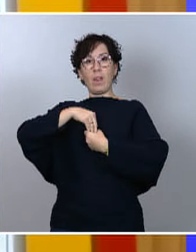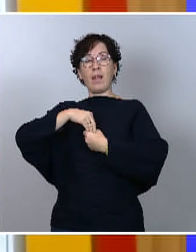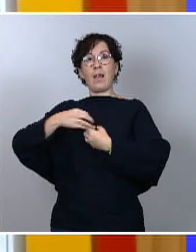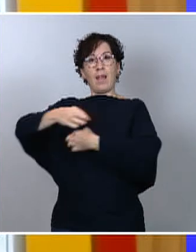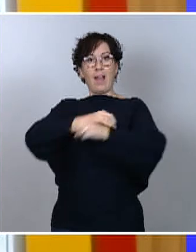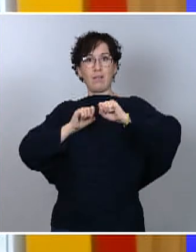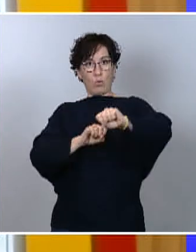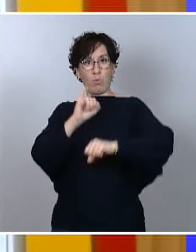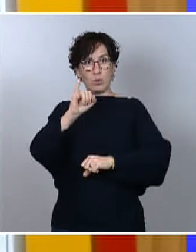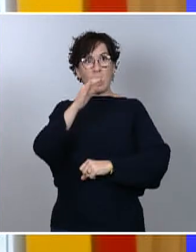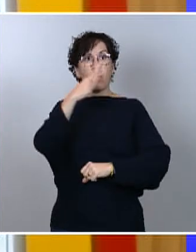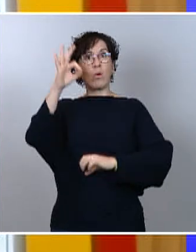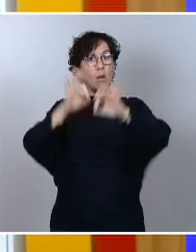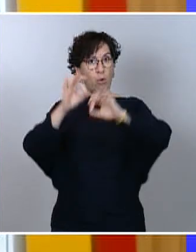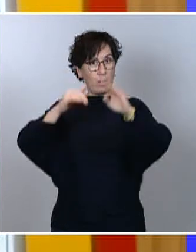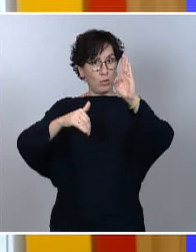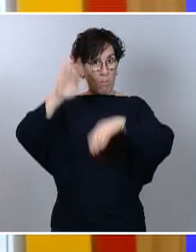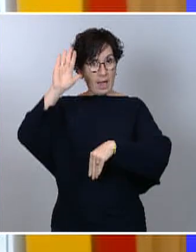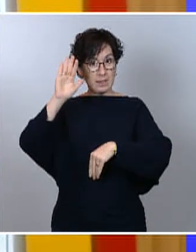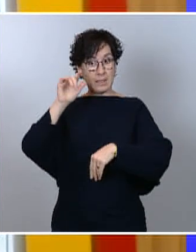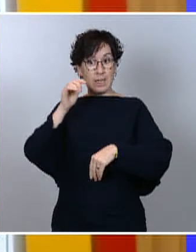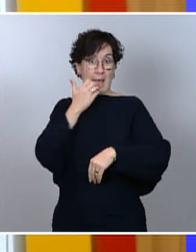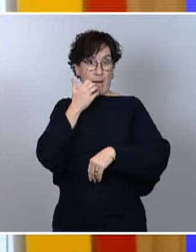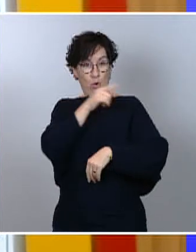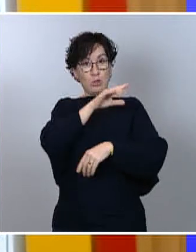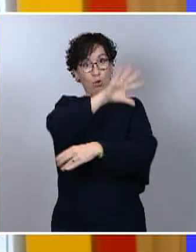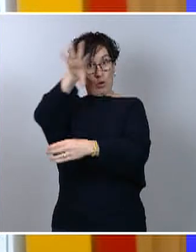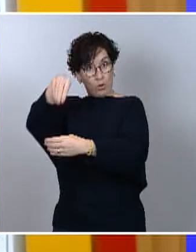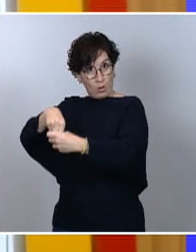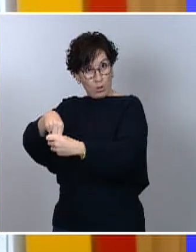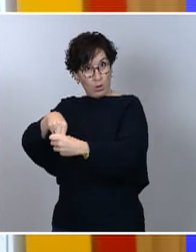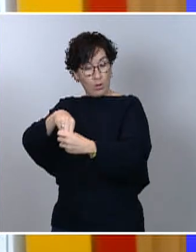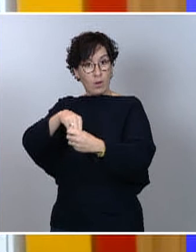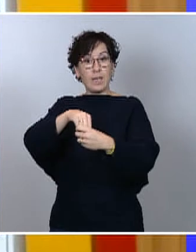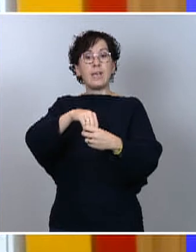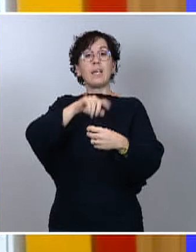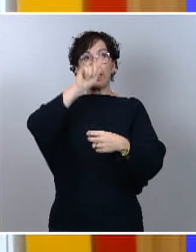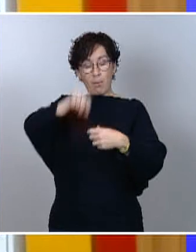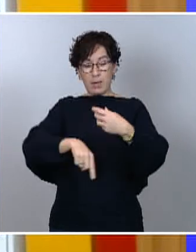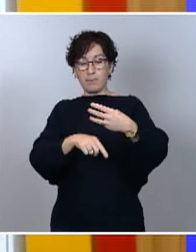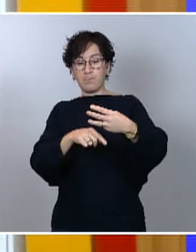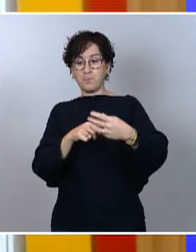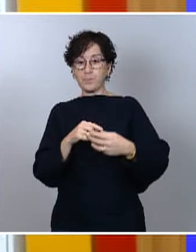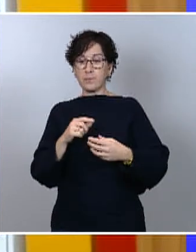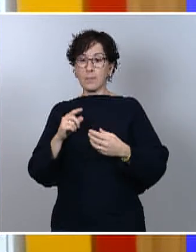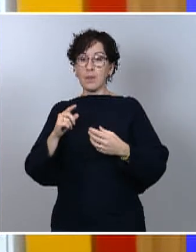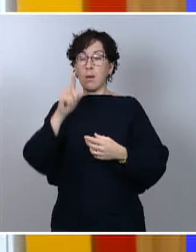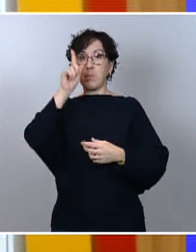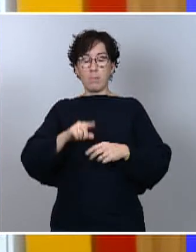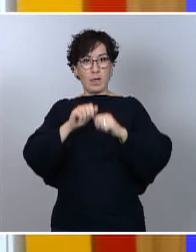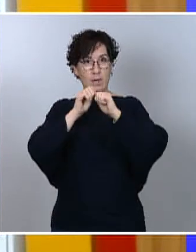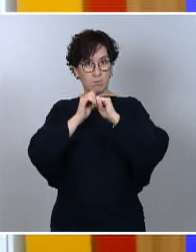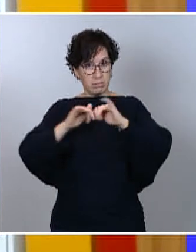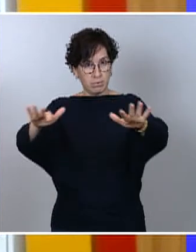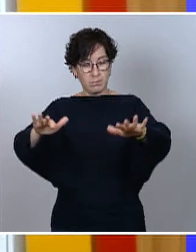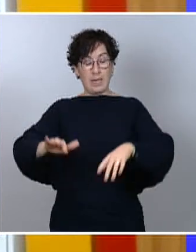si han calculado la diferencia de mortalidad en las 2 olas, dado que parece ser